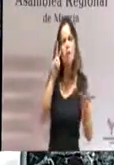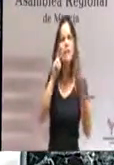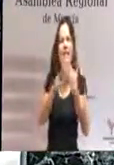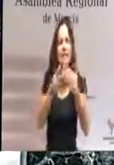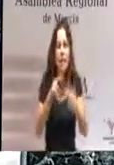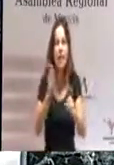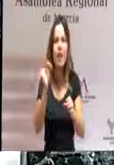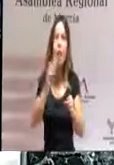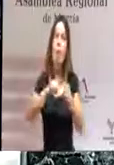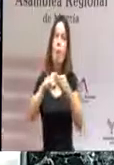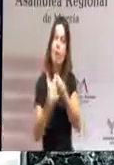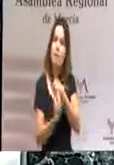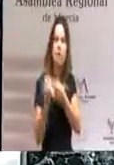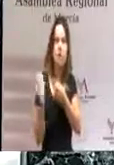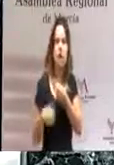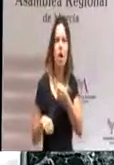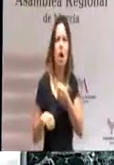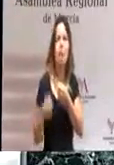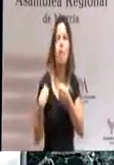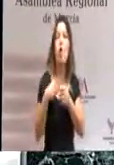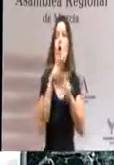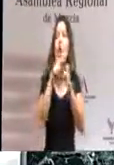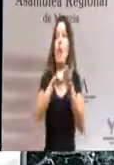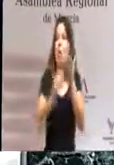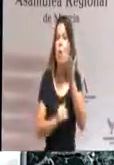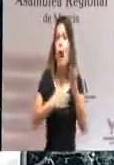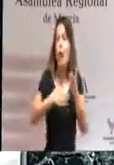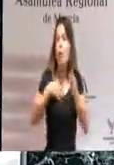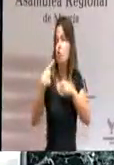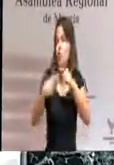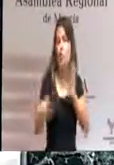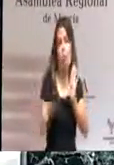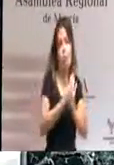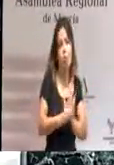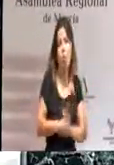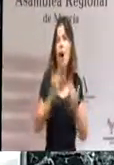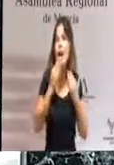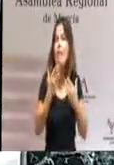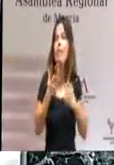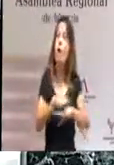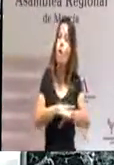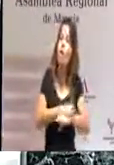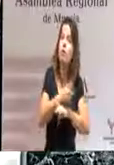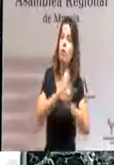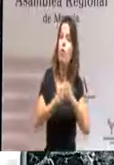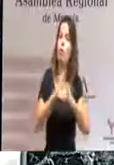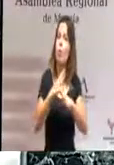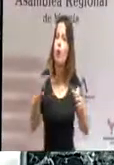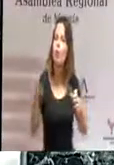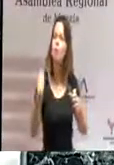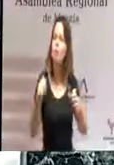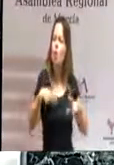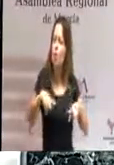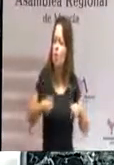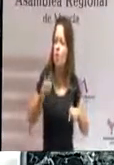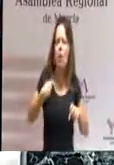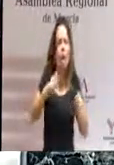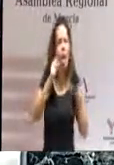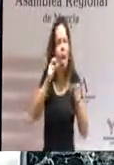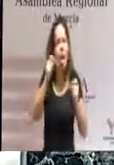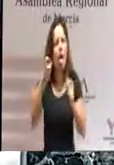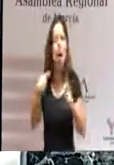participación forman ya parte de nuestro lenguaje político diario gracias a un gobierno y a un grupo parlamentario que entendió desde el primer día